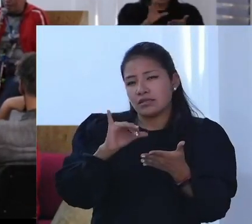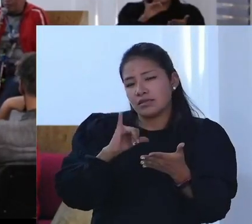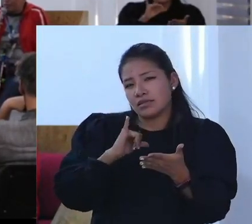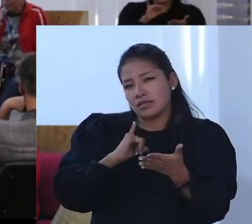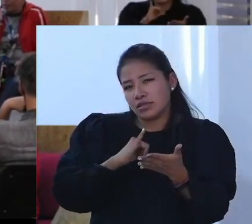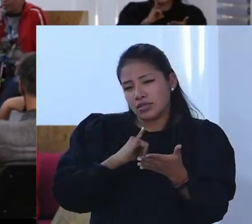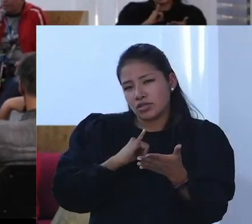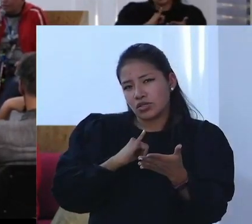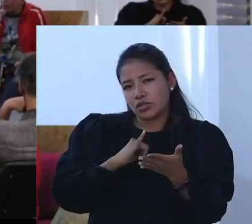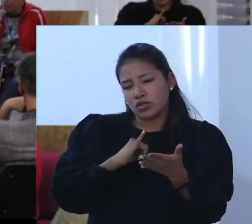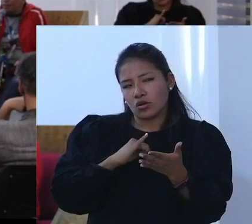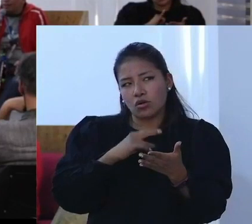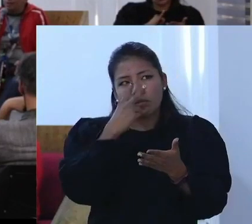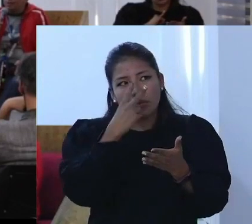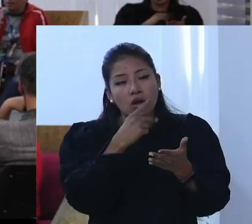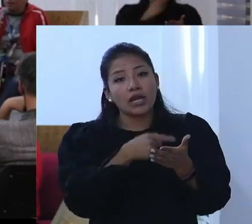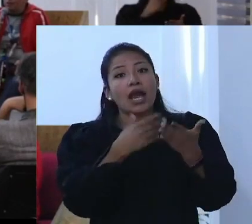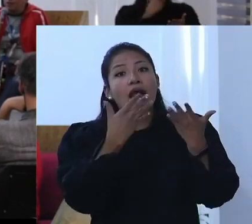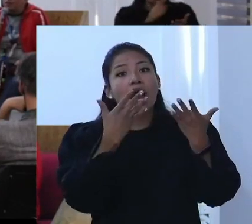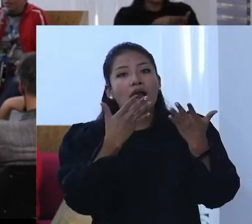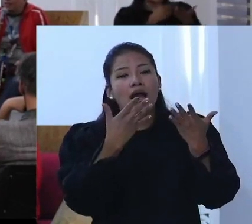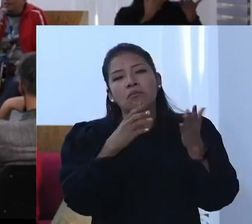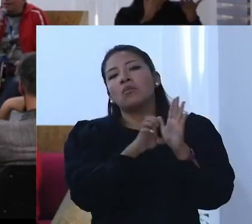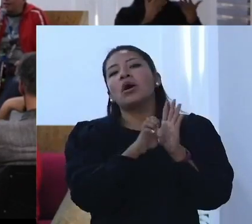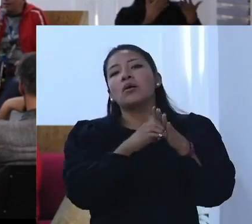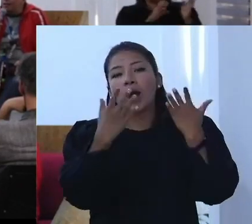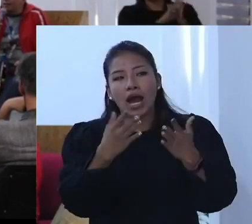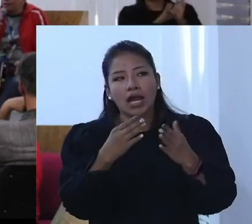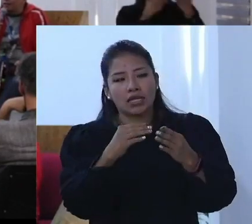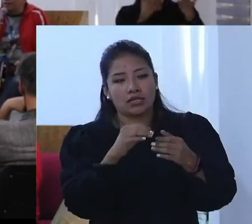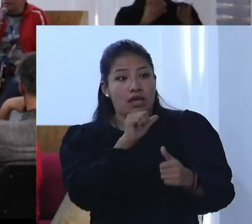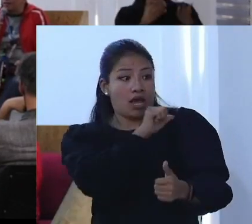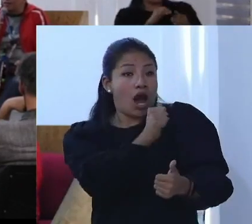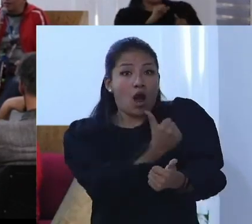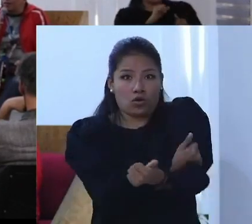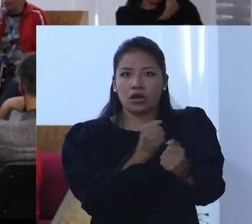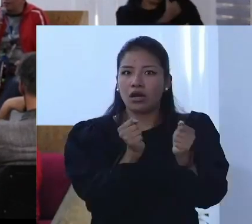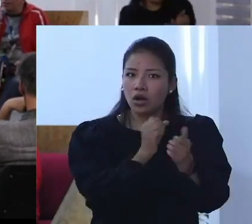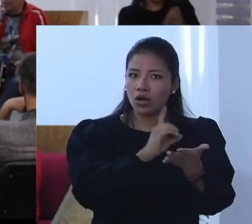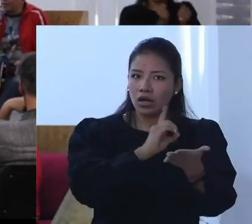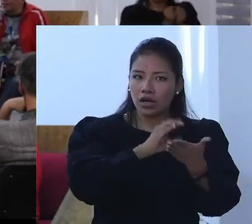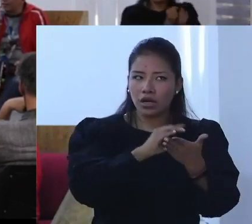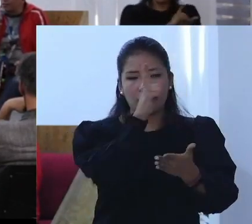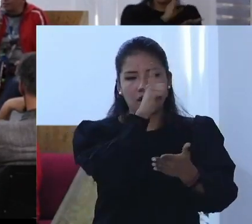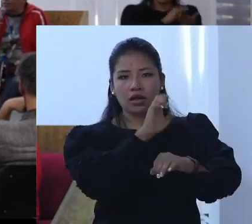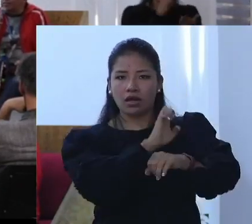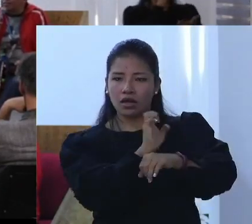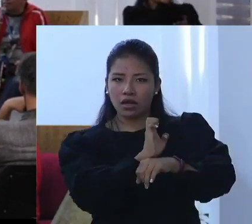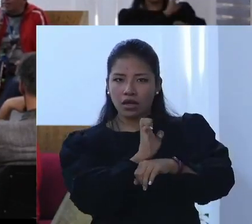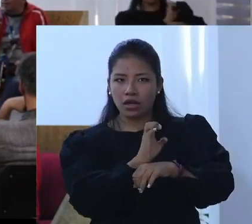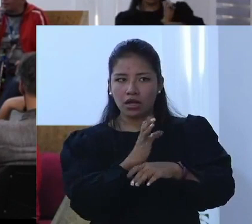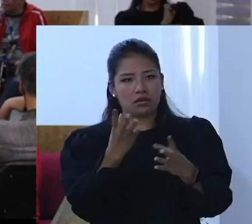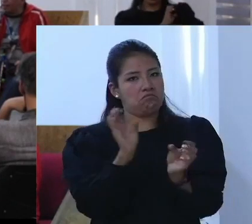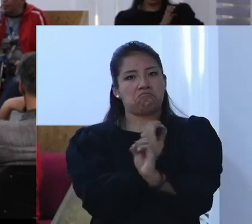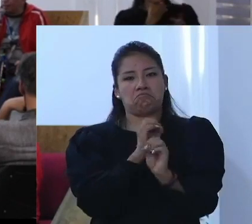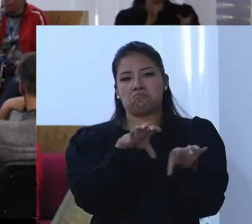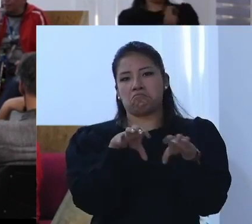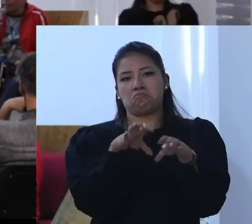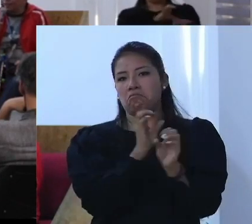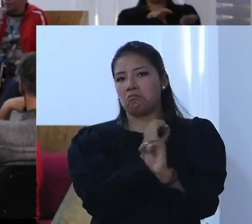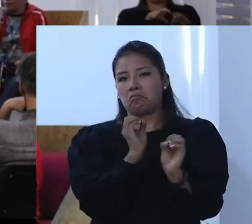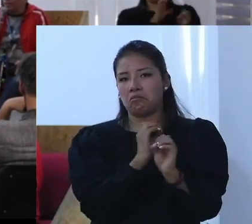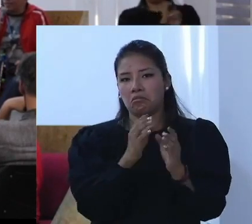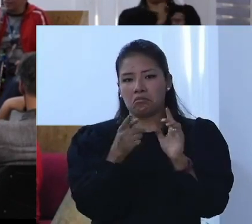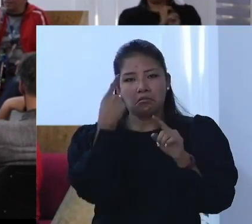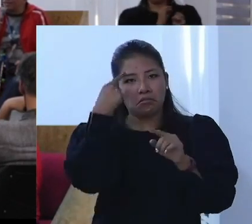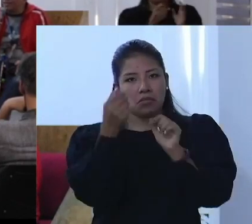en el puesto más alto del Estado no ha hecho casi nada no Entonces yo creo que el problema no es ese no el problema es cambiar el sistema no